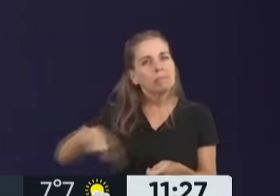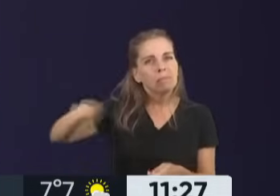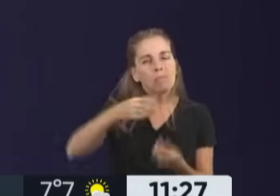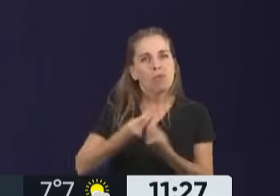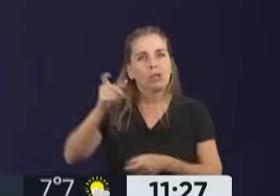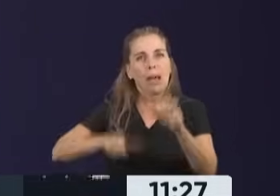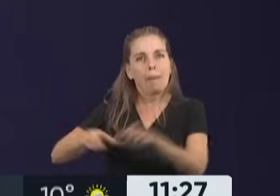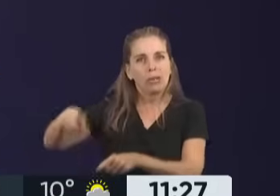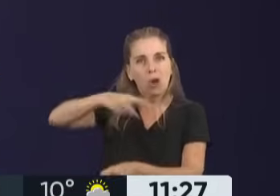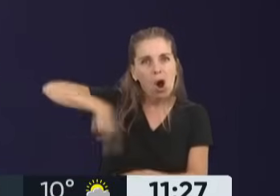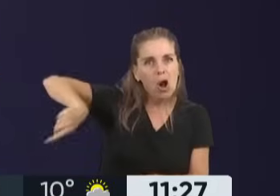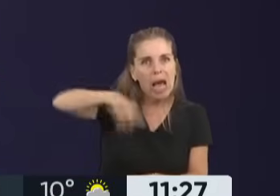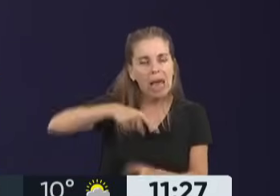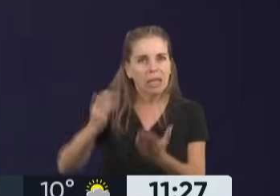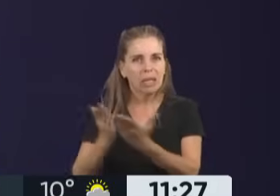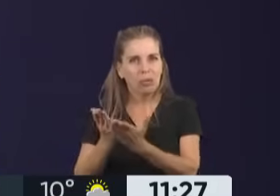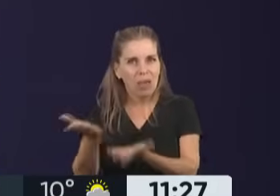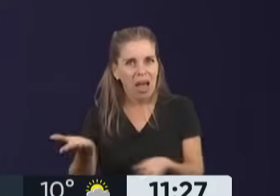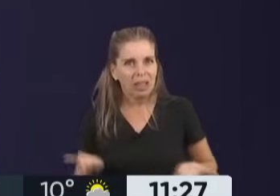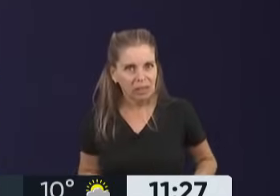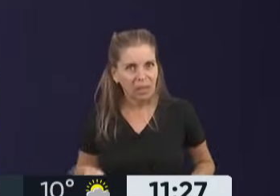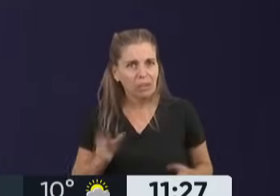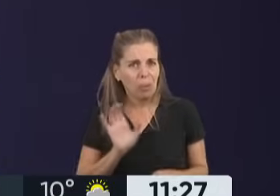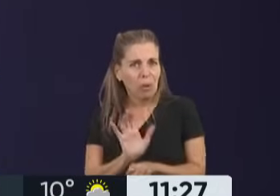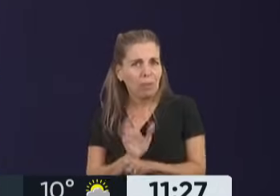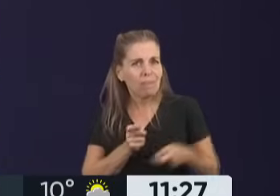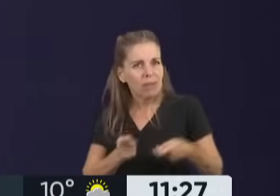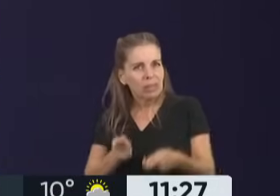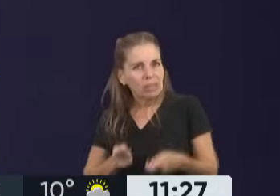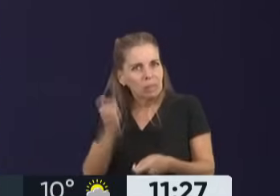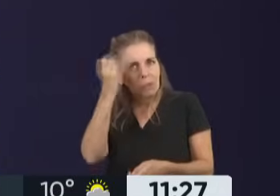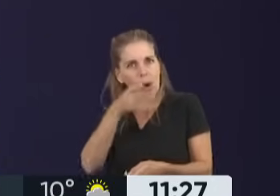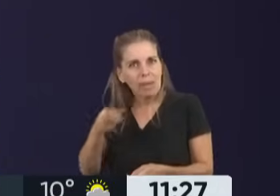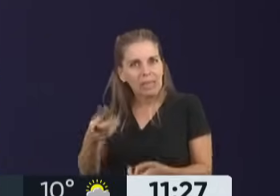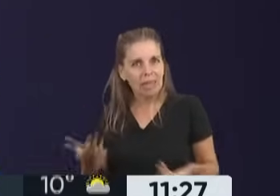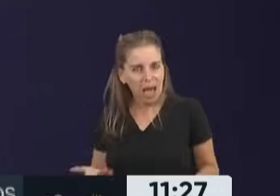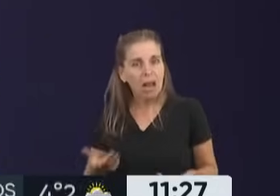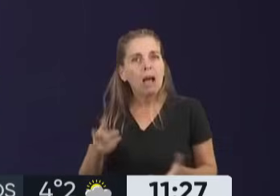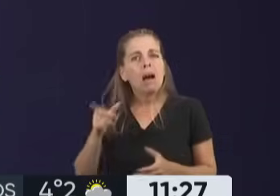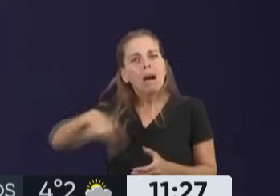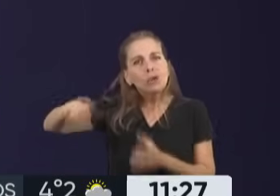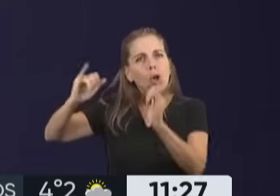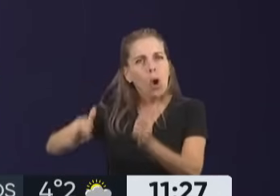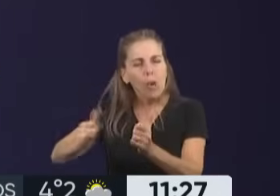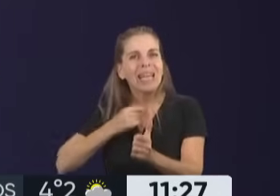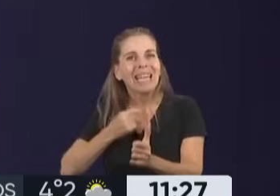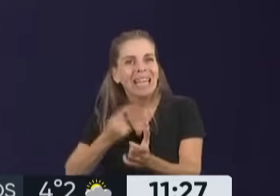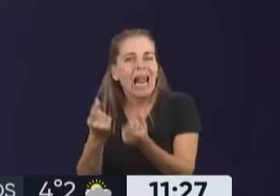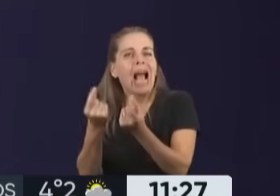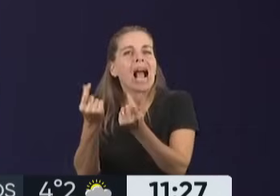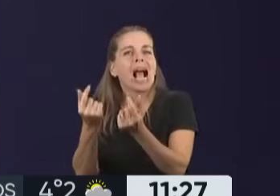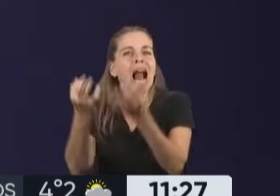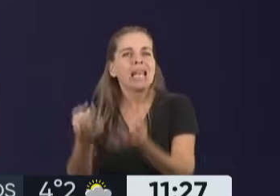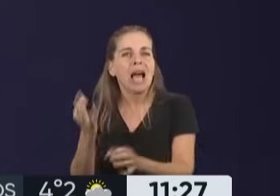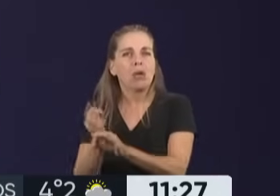enorme, infinito de estudiantes, de alumnos y de gente que realmente quiere una educación pública de calidad, auditada